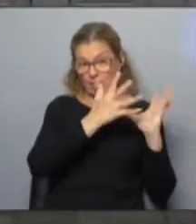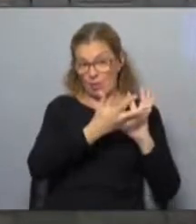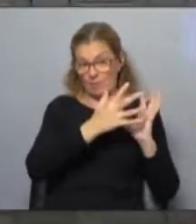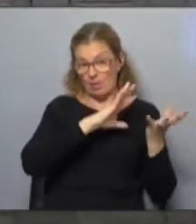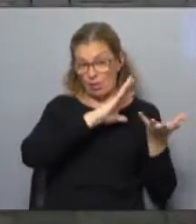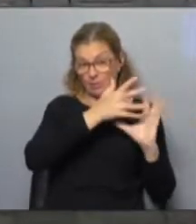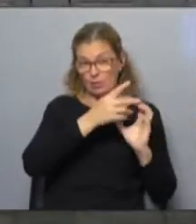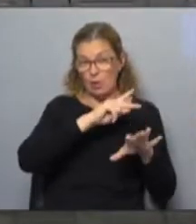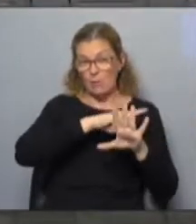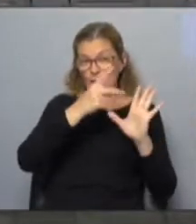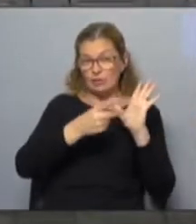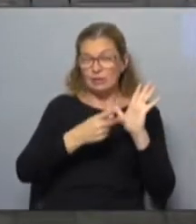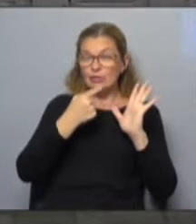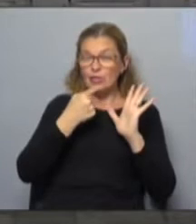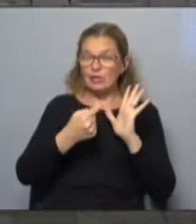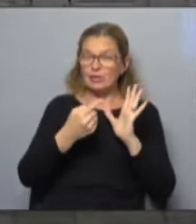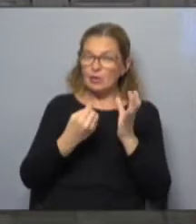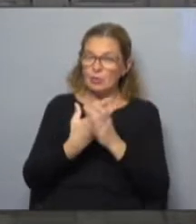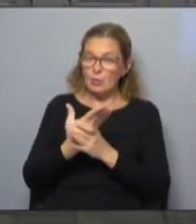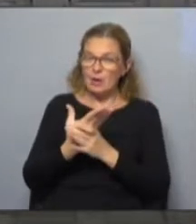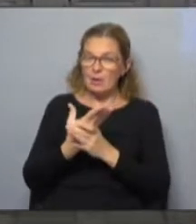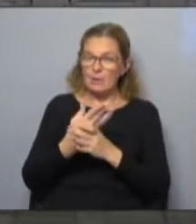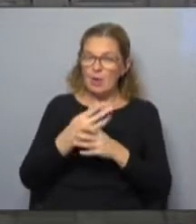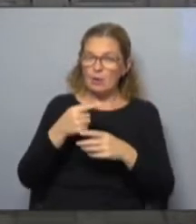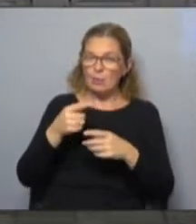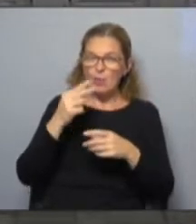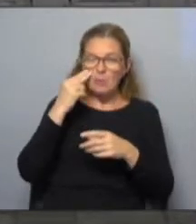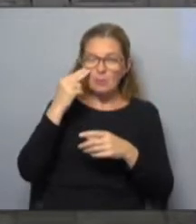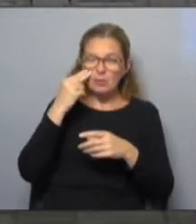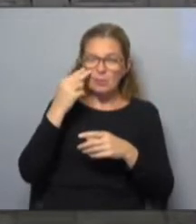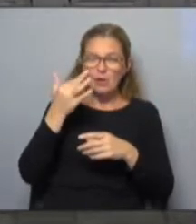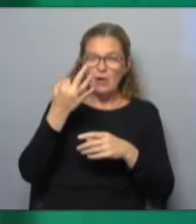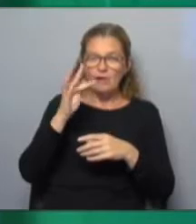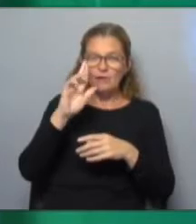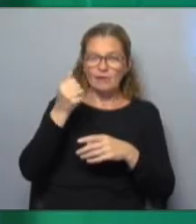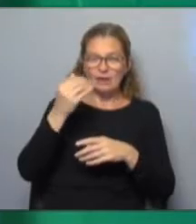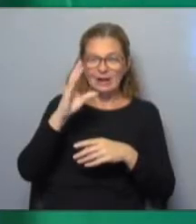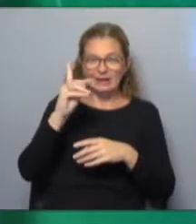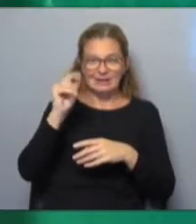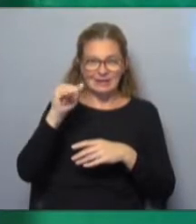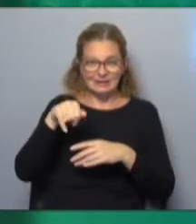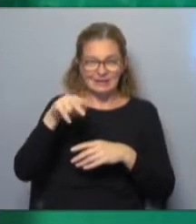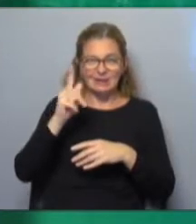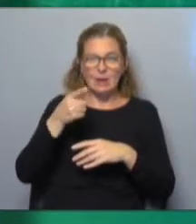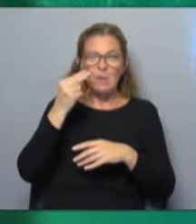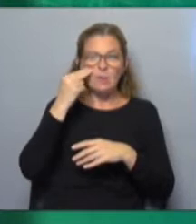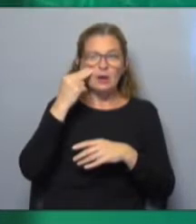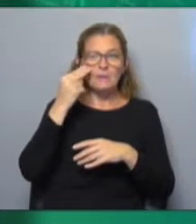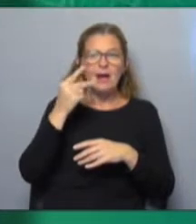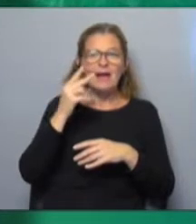El proyecto establece una nueva moratoria al procedimiento de fractura hidráulica, el fracking, para la explotación de hidrocarburos no